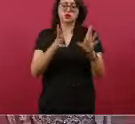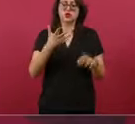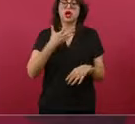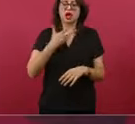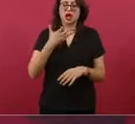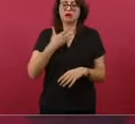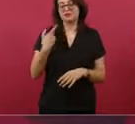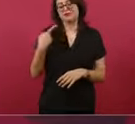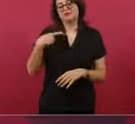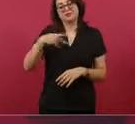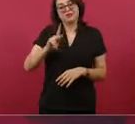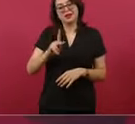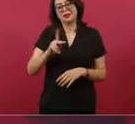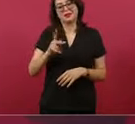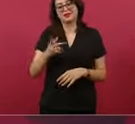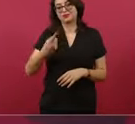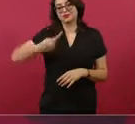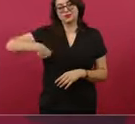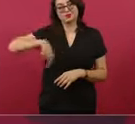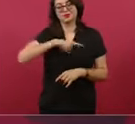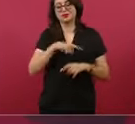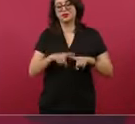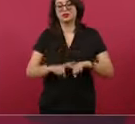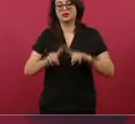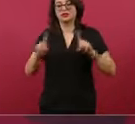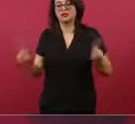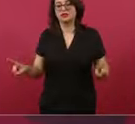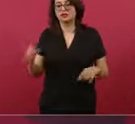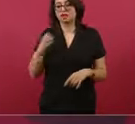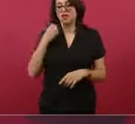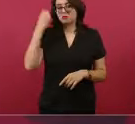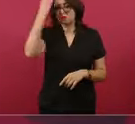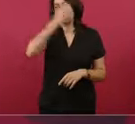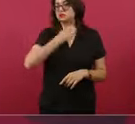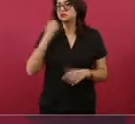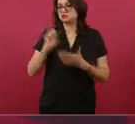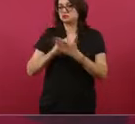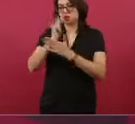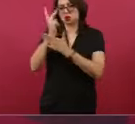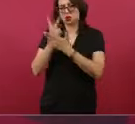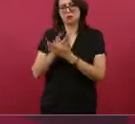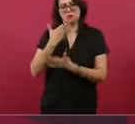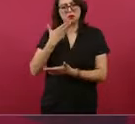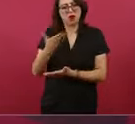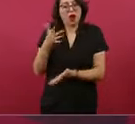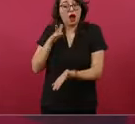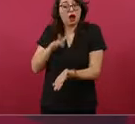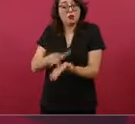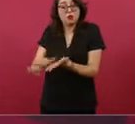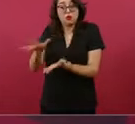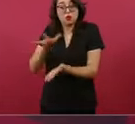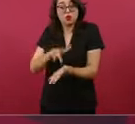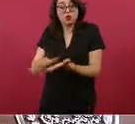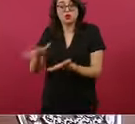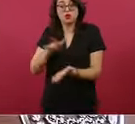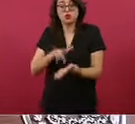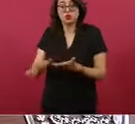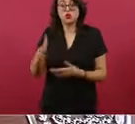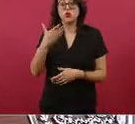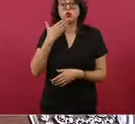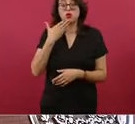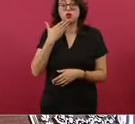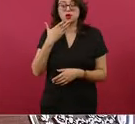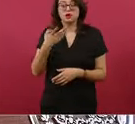una evaluación y consideramos que es muy bueno el programa, nada más que es